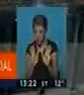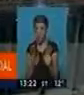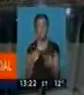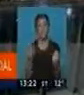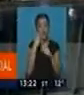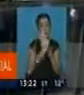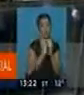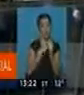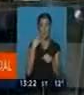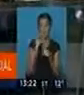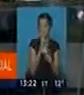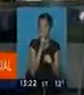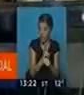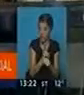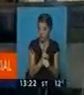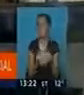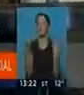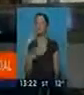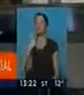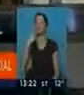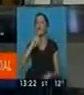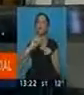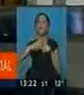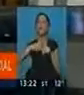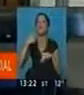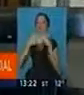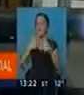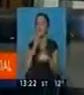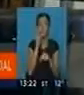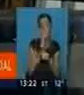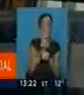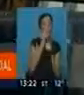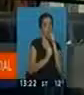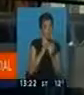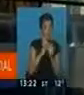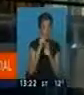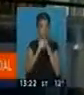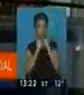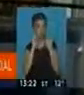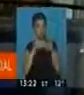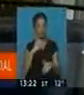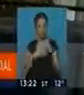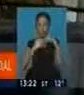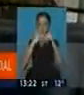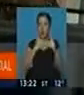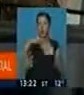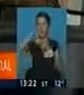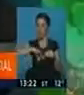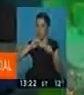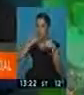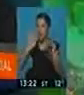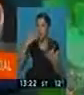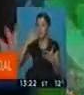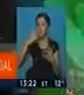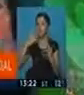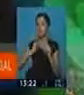protegerlas. Y yo decía, en el fondo es un modelo de desarrollo lo que se está discutiendo. Si vos protegés la industria, si vos tenés una industria próspera, tenés salarios más altos, si tenés salarios más